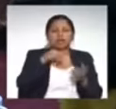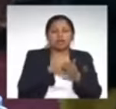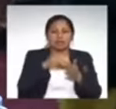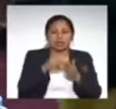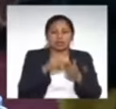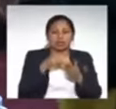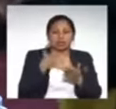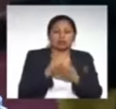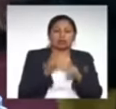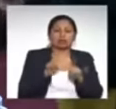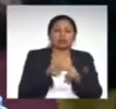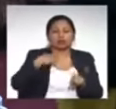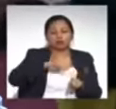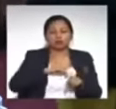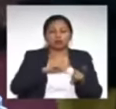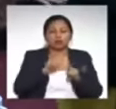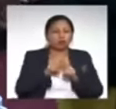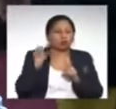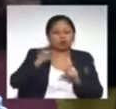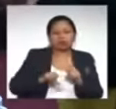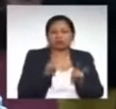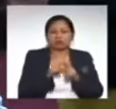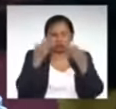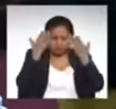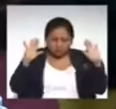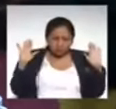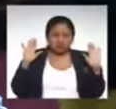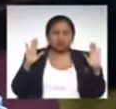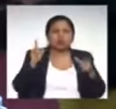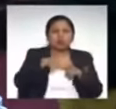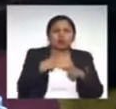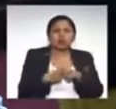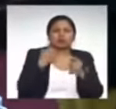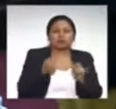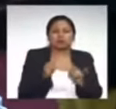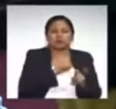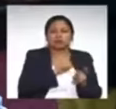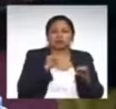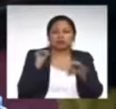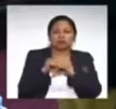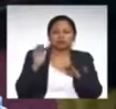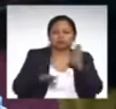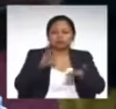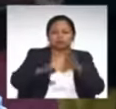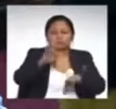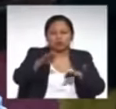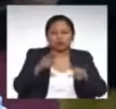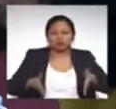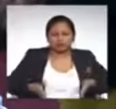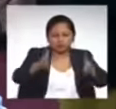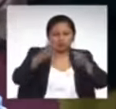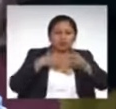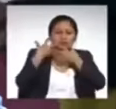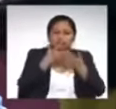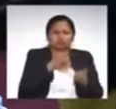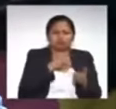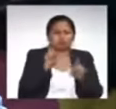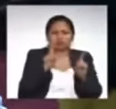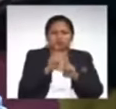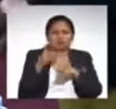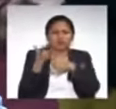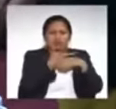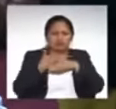millones para un ministerio opaco que ni siquiera sabemos cuánto va a ser de recapeo y de bacheo de empresas que no quieren que